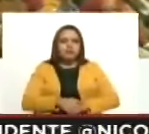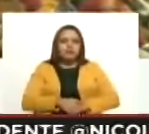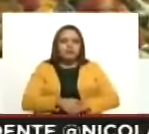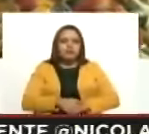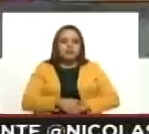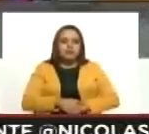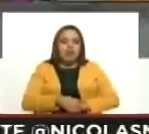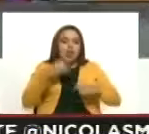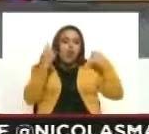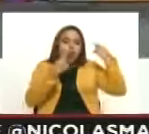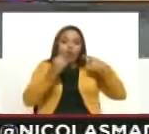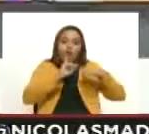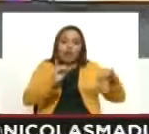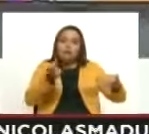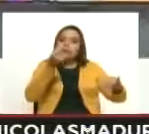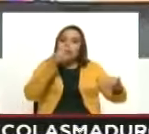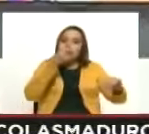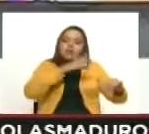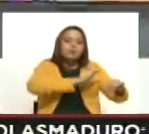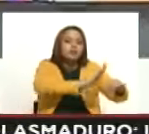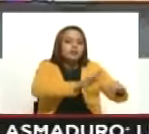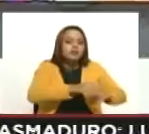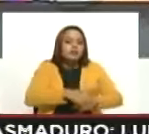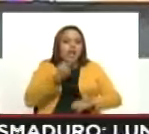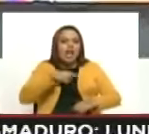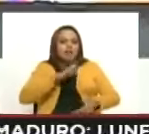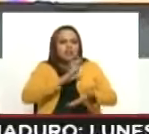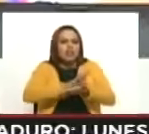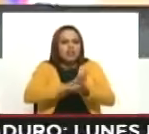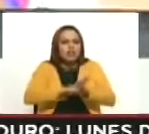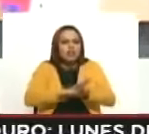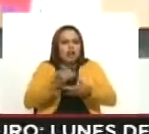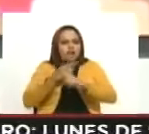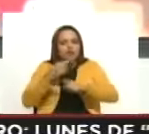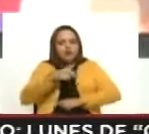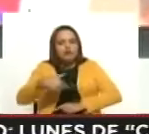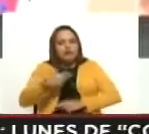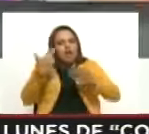no sé. Pero hay tranquilidad, ahora el medicamento vamos a hacer nosotros.